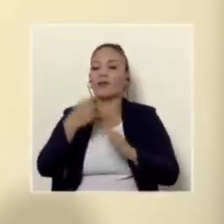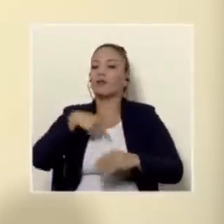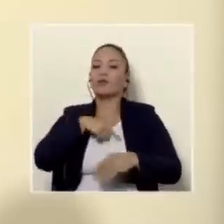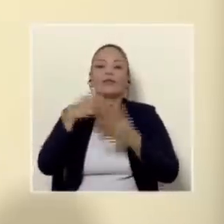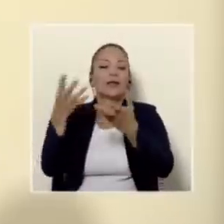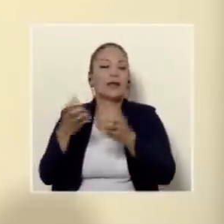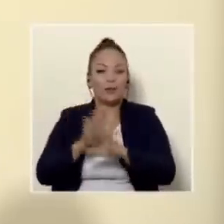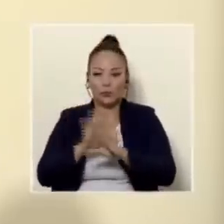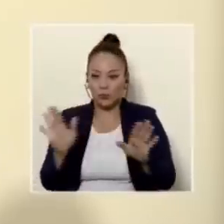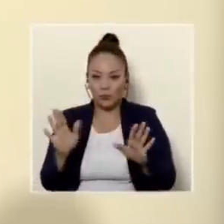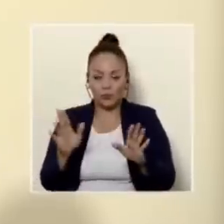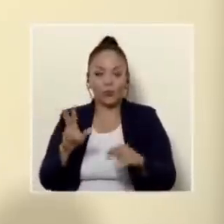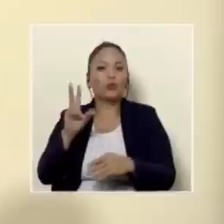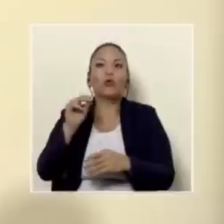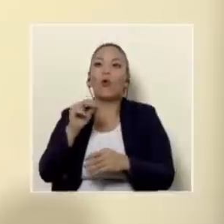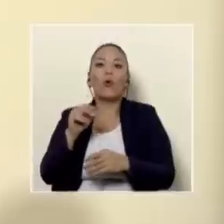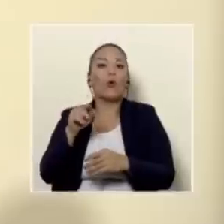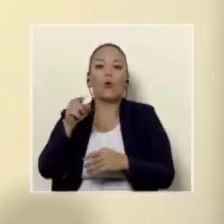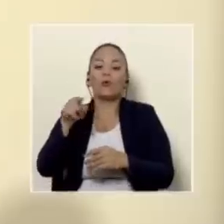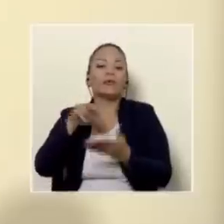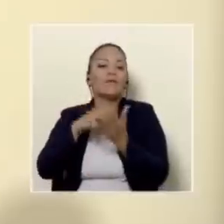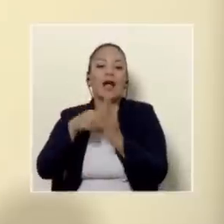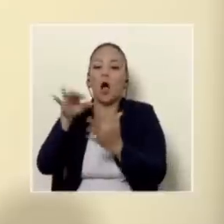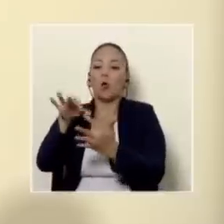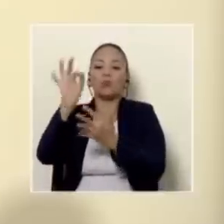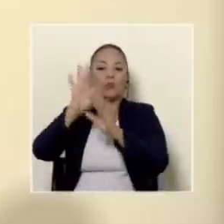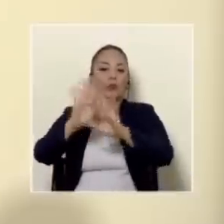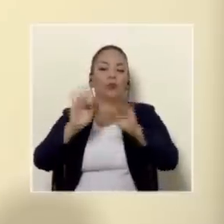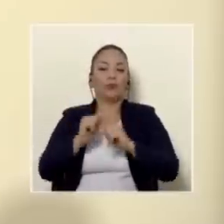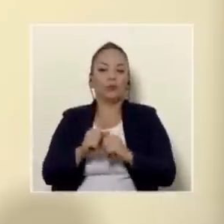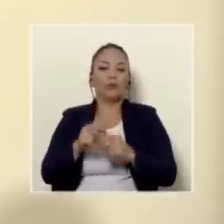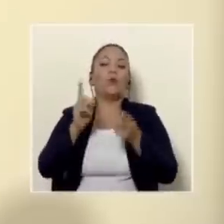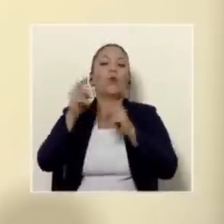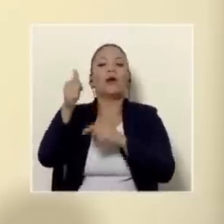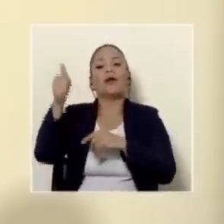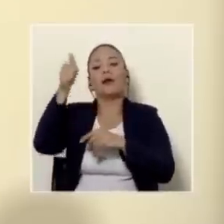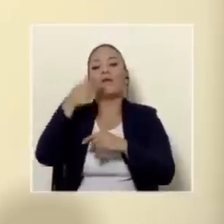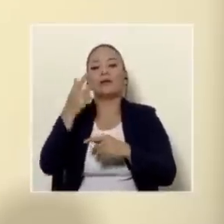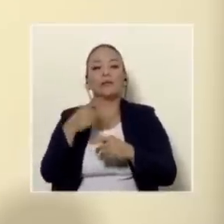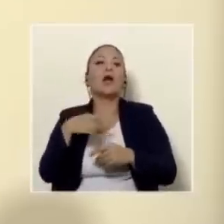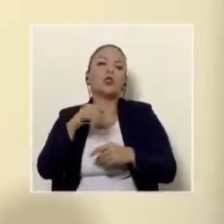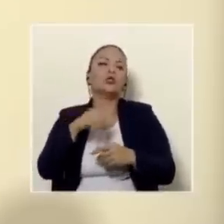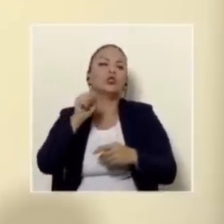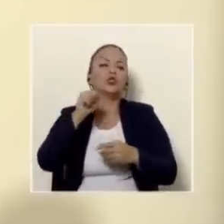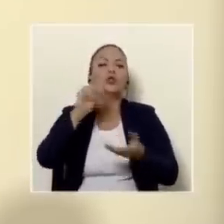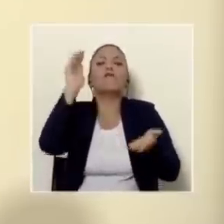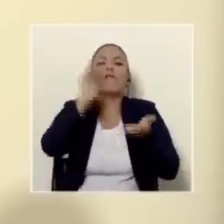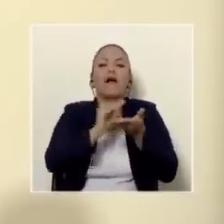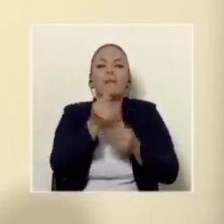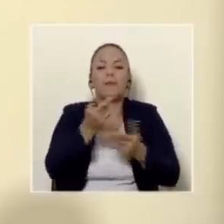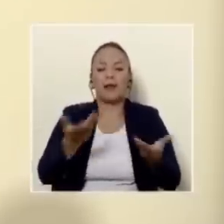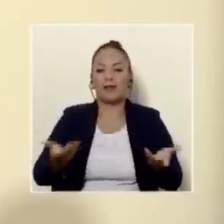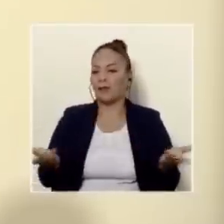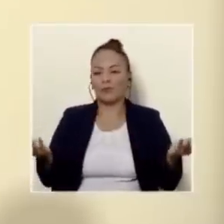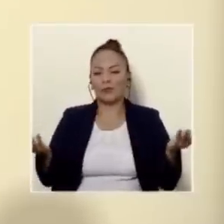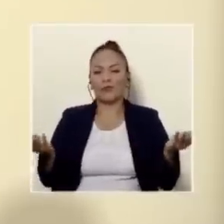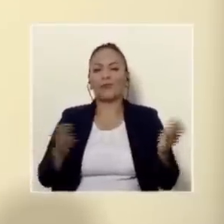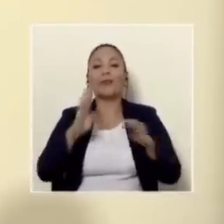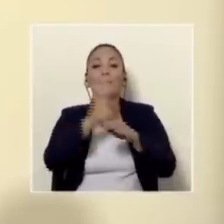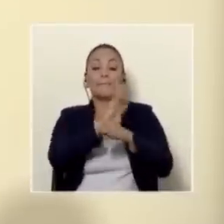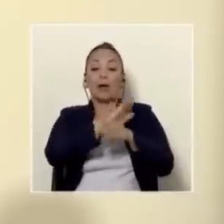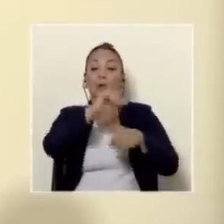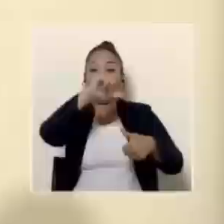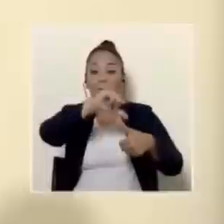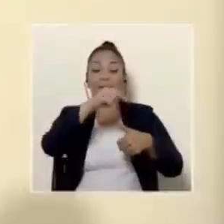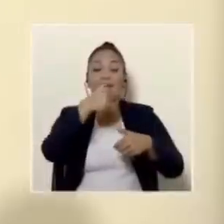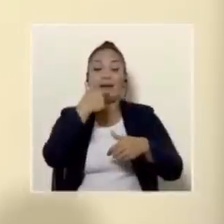queremos, no es opcional. ¿Qué jerarca va a decir ahí si córteme, etcétera? El Banco de América dijo